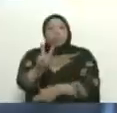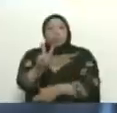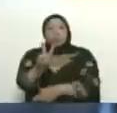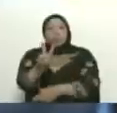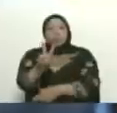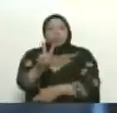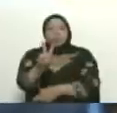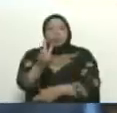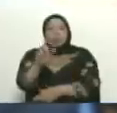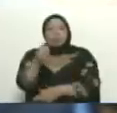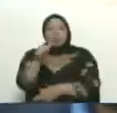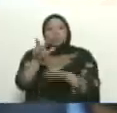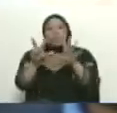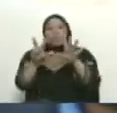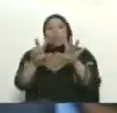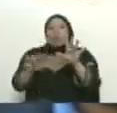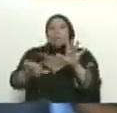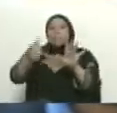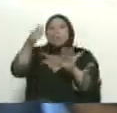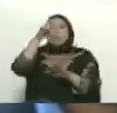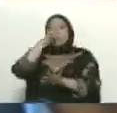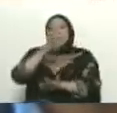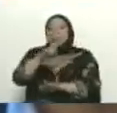siendo mayores de 18 años,